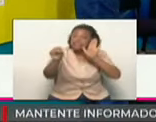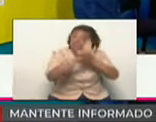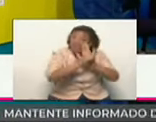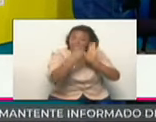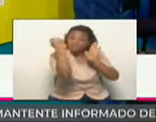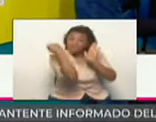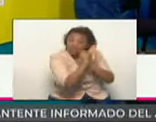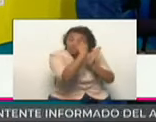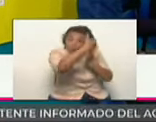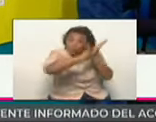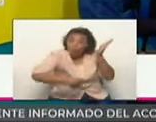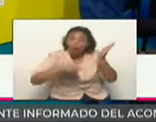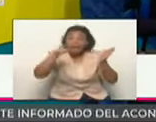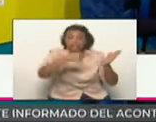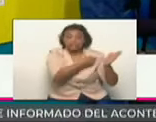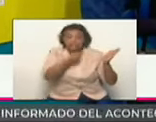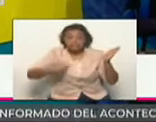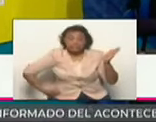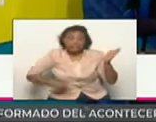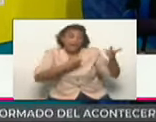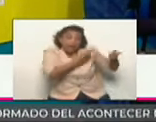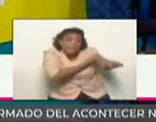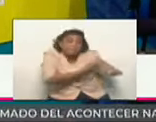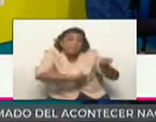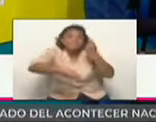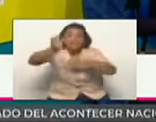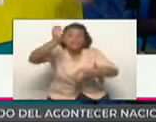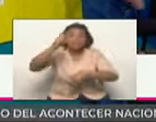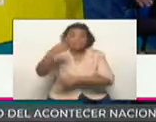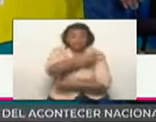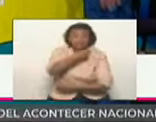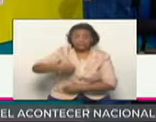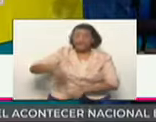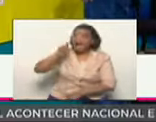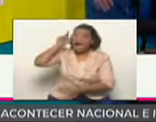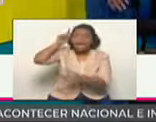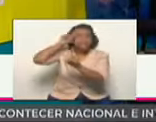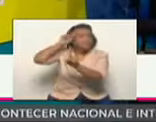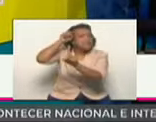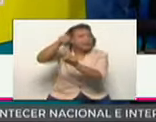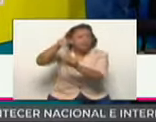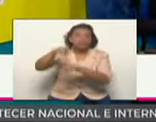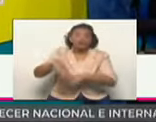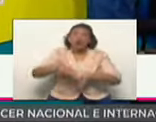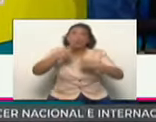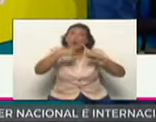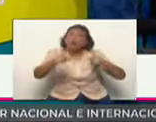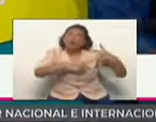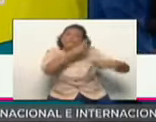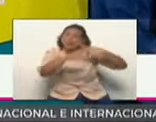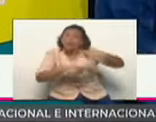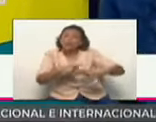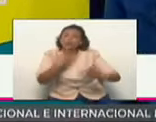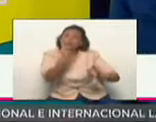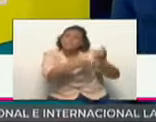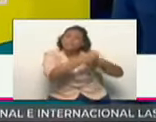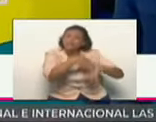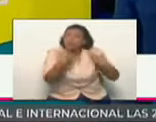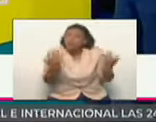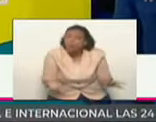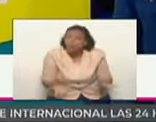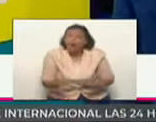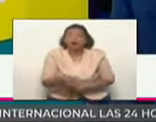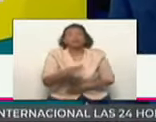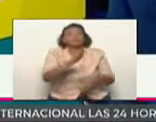y estos productos van ahorita al mercado chino directamente. Bueno, y tenemos que expandirnos. ¿Qué otro producto tenemos? Sí,